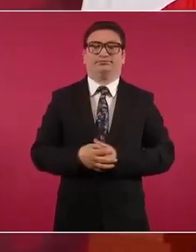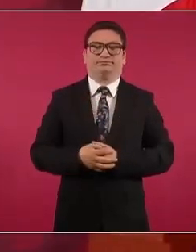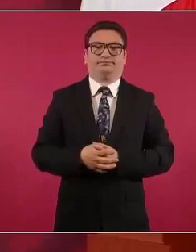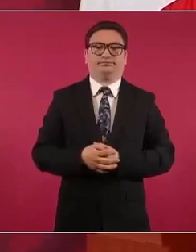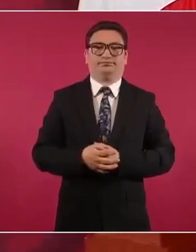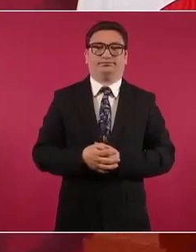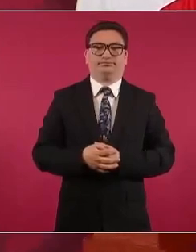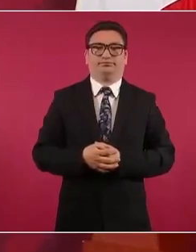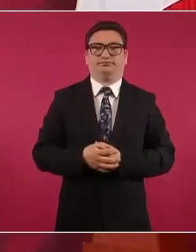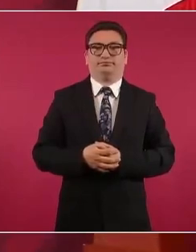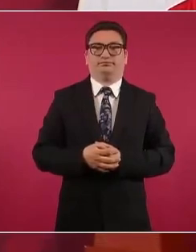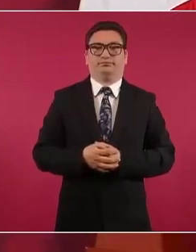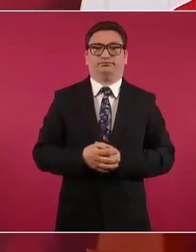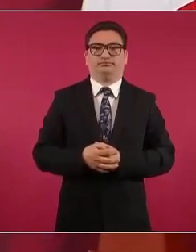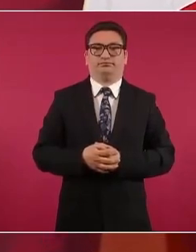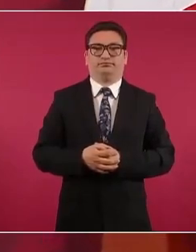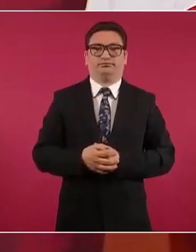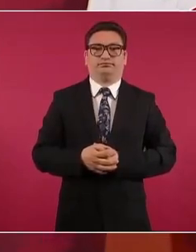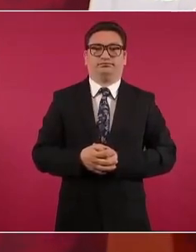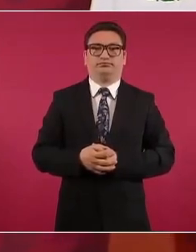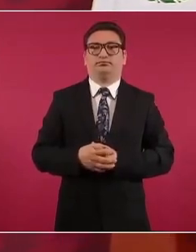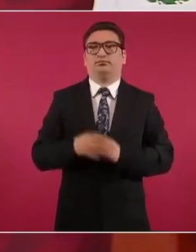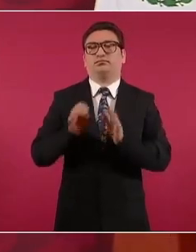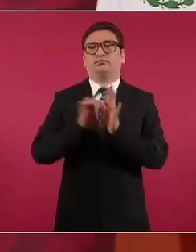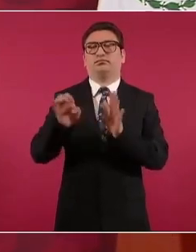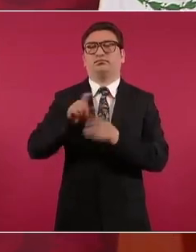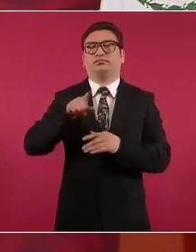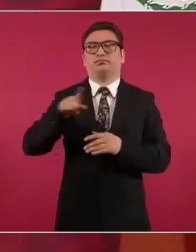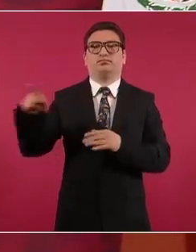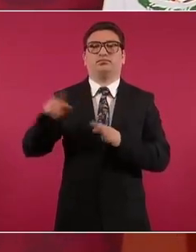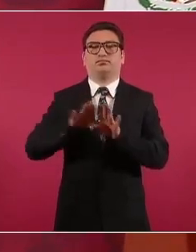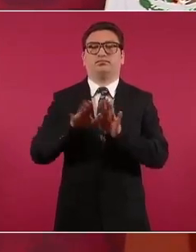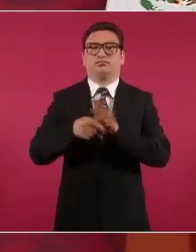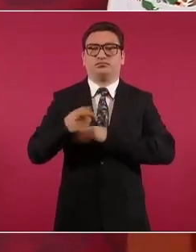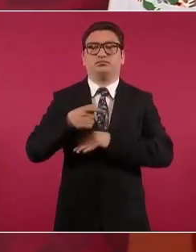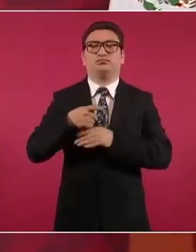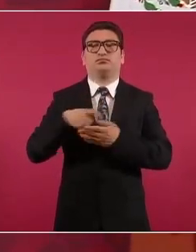si compran el 20 y vota